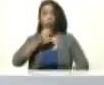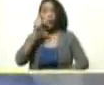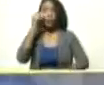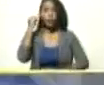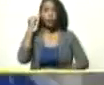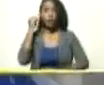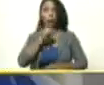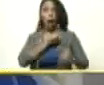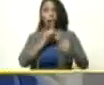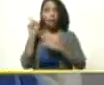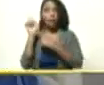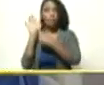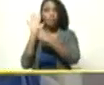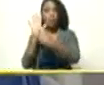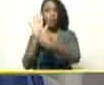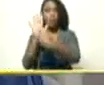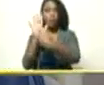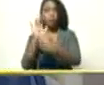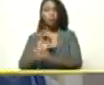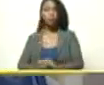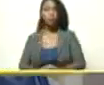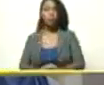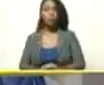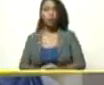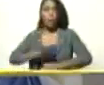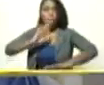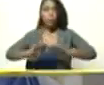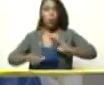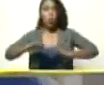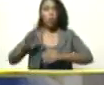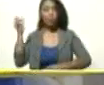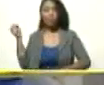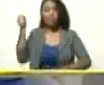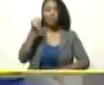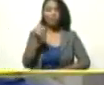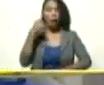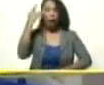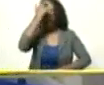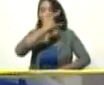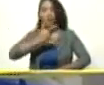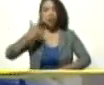abuelas allá, con su tambor traído del África,